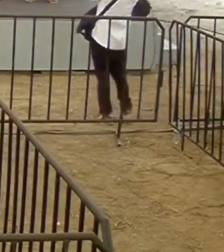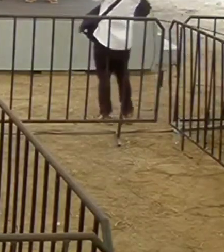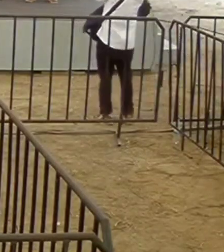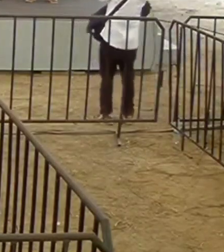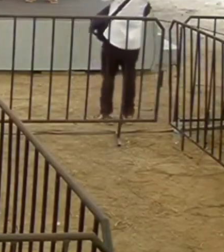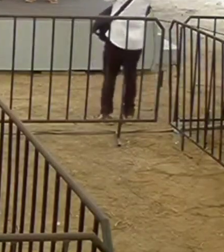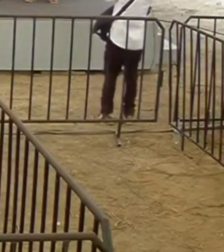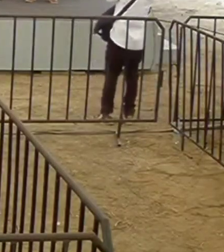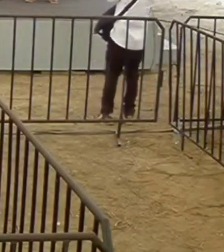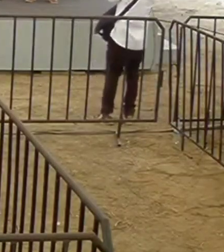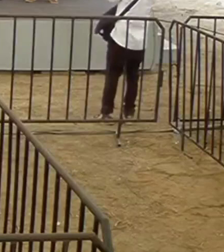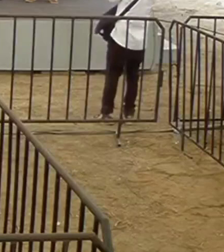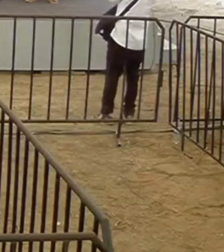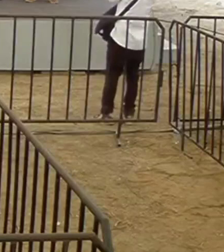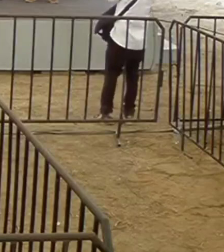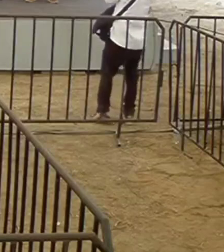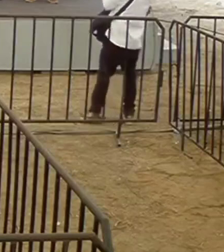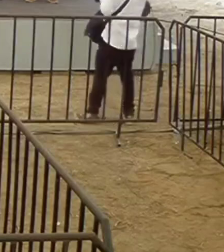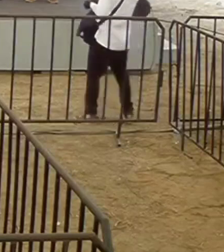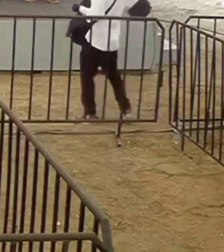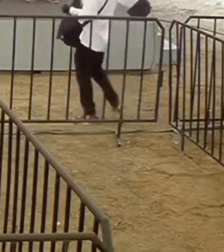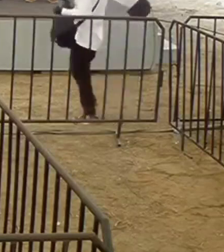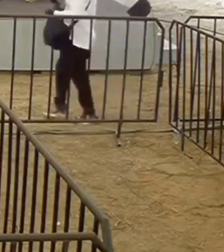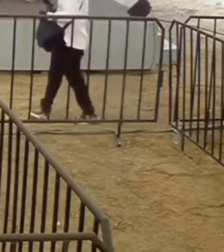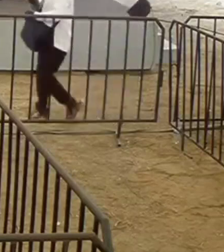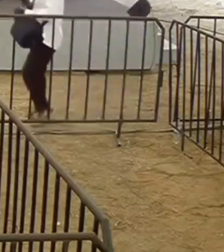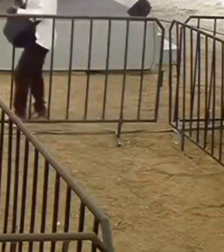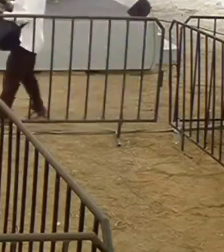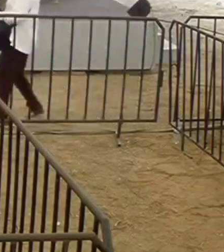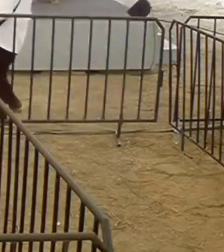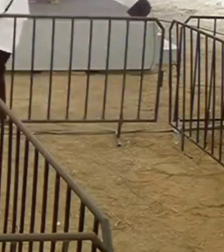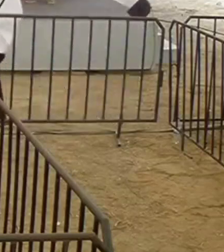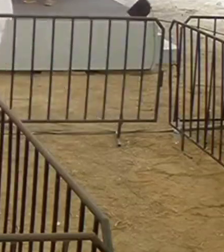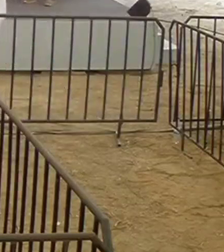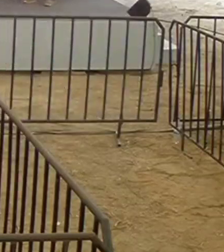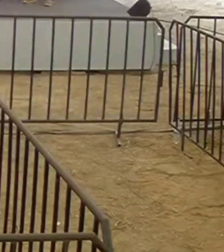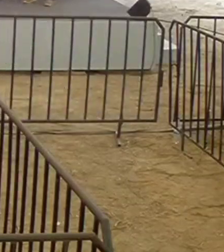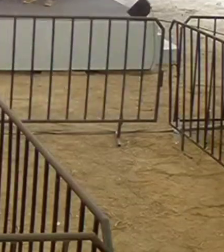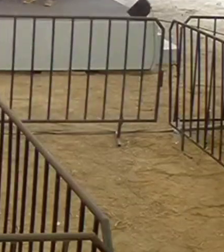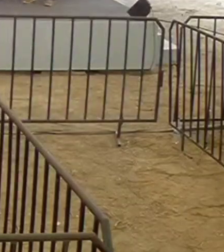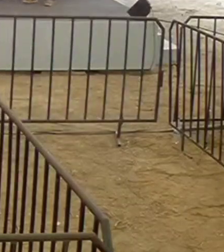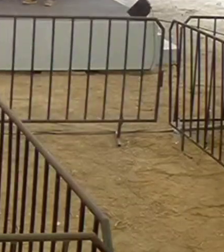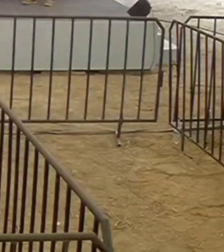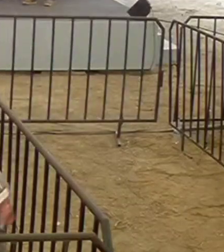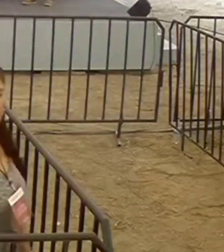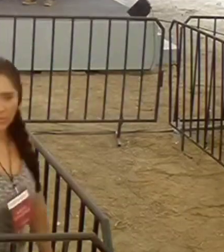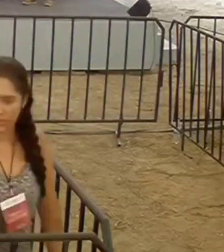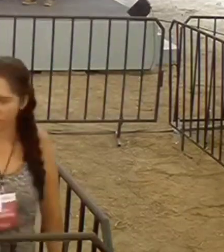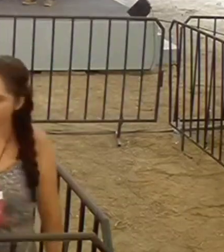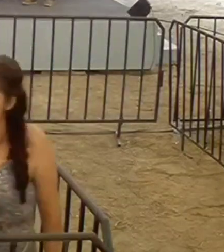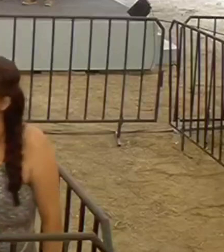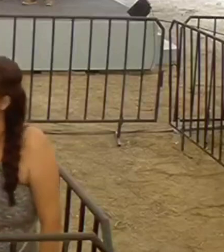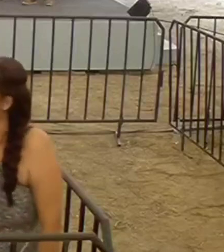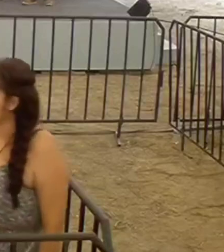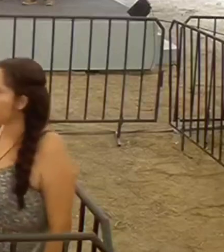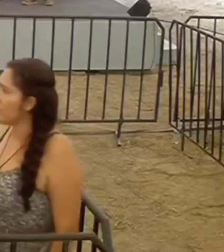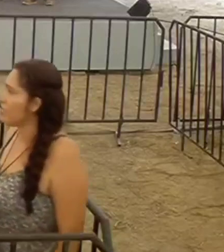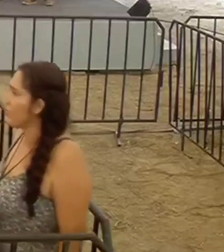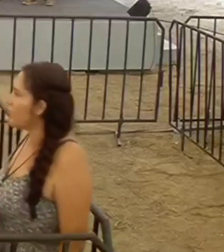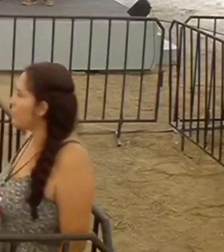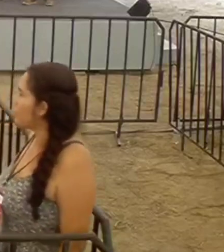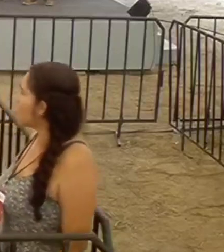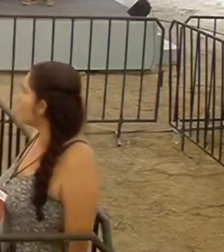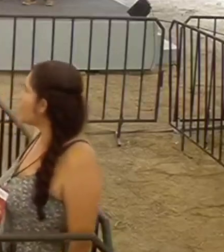Concluye este evento. Se despide de ustedes el presidente constitucional de los Estados Unidos Mexicanos,